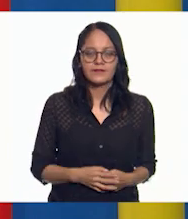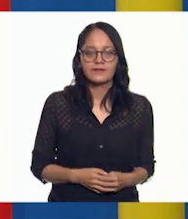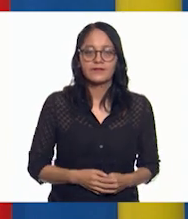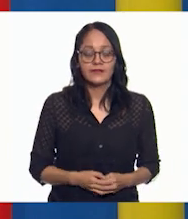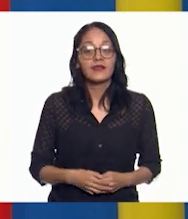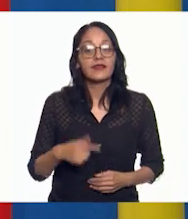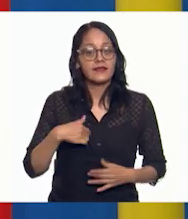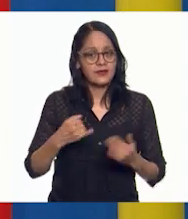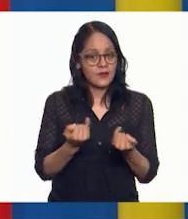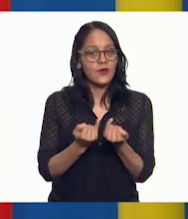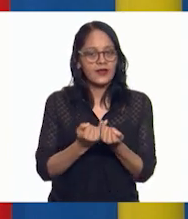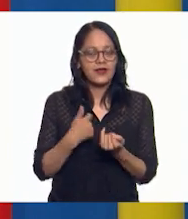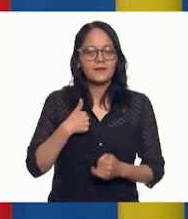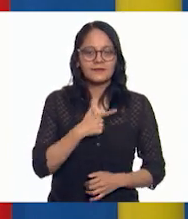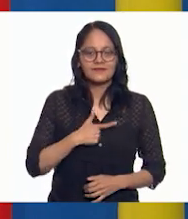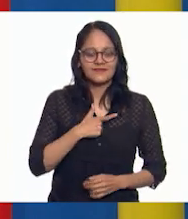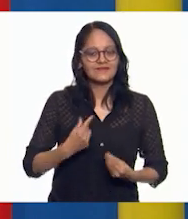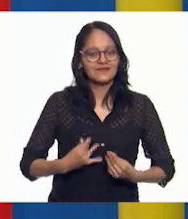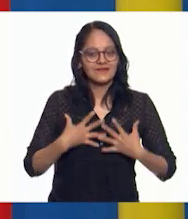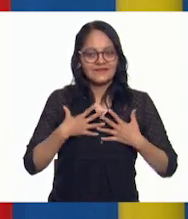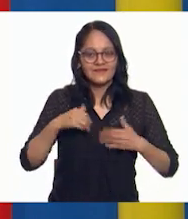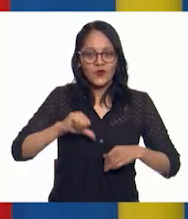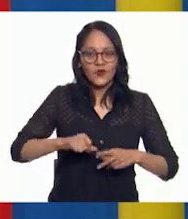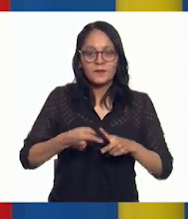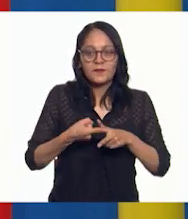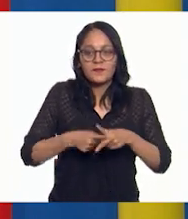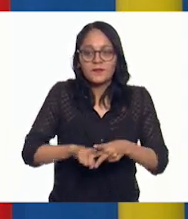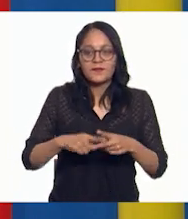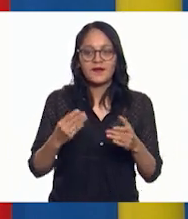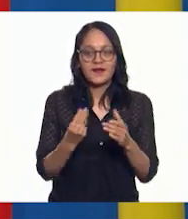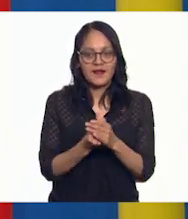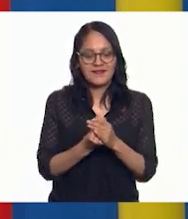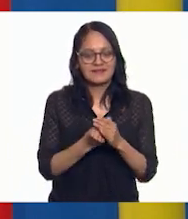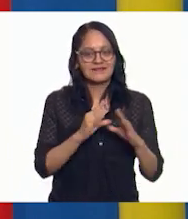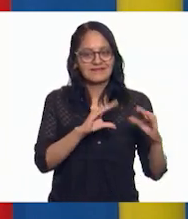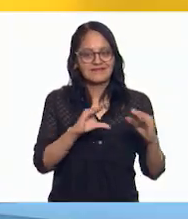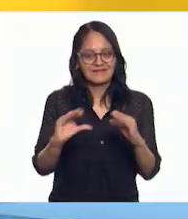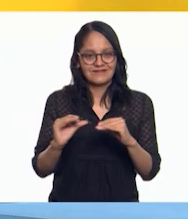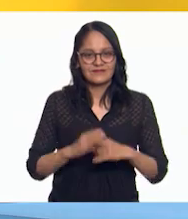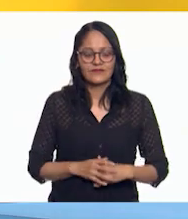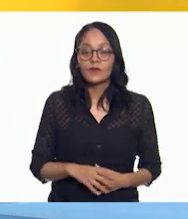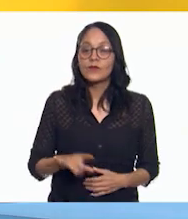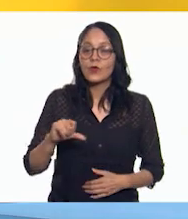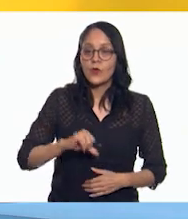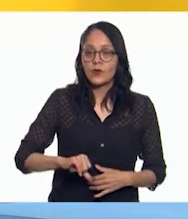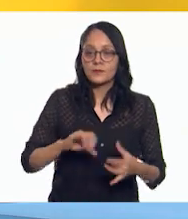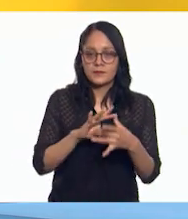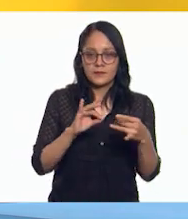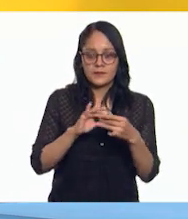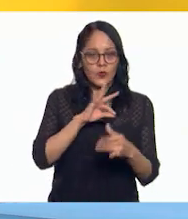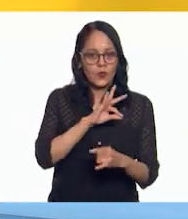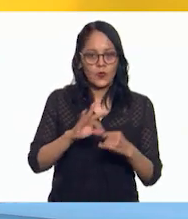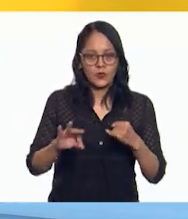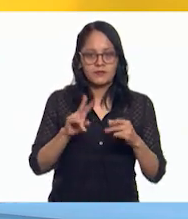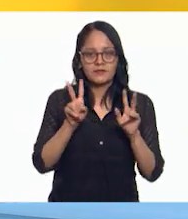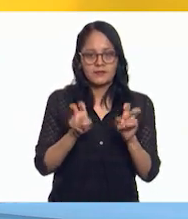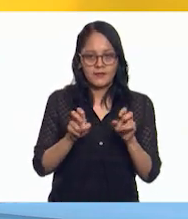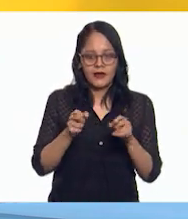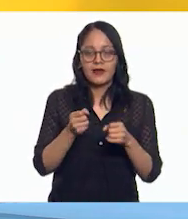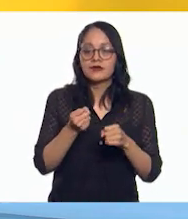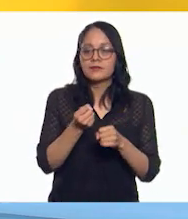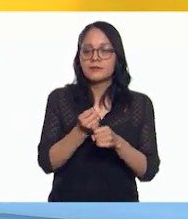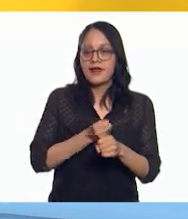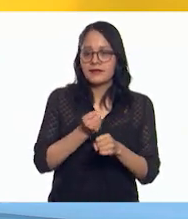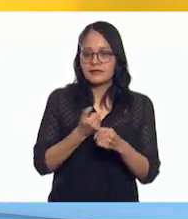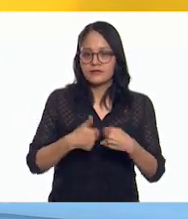mí también me da muchísima emoción ya comenzar con esta clase del día de hoy. Hoy concluiremos el trabajo con la práctica social del